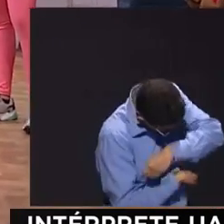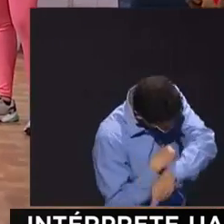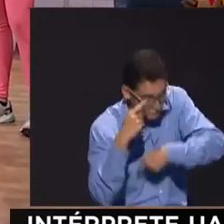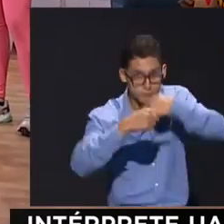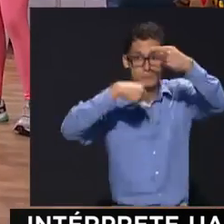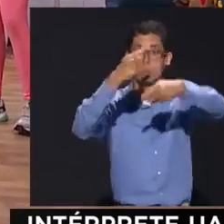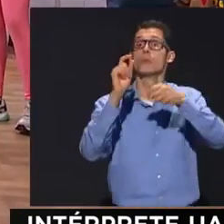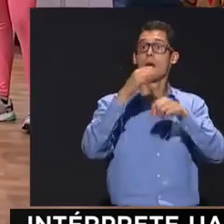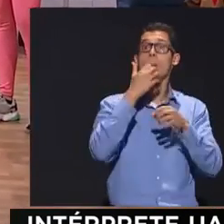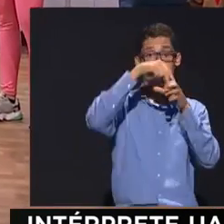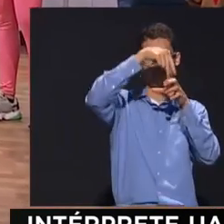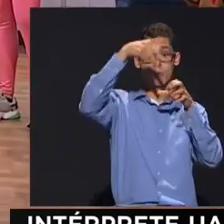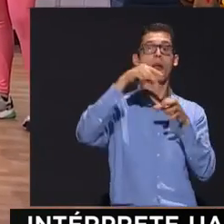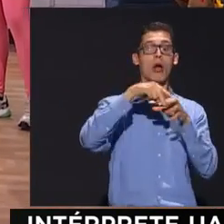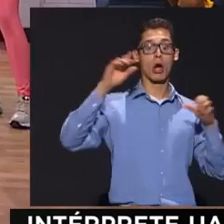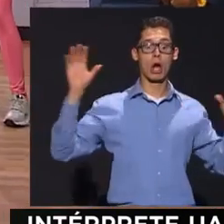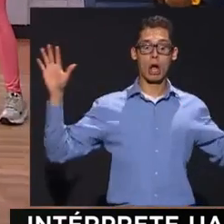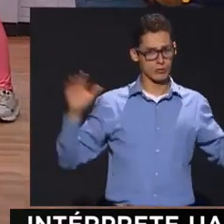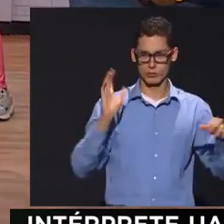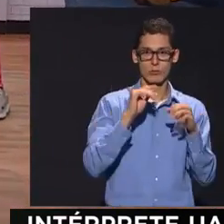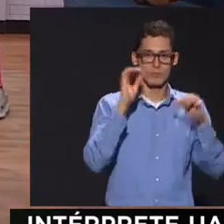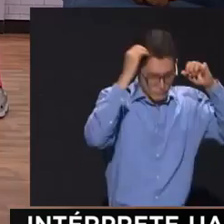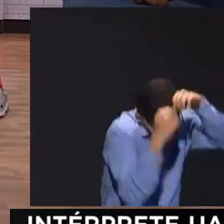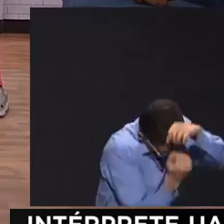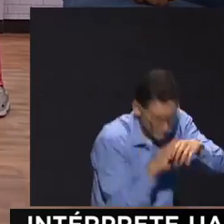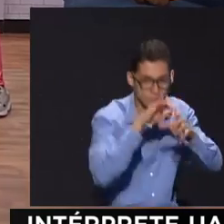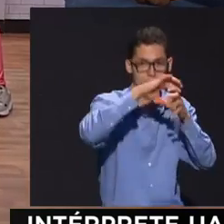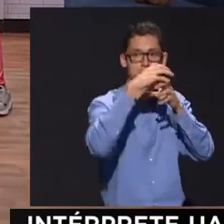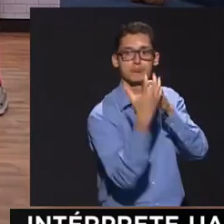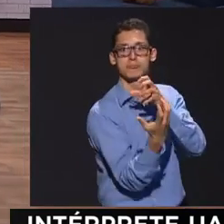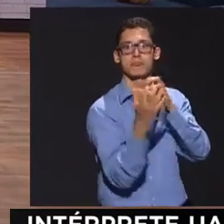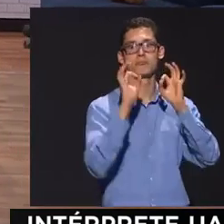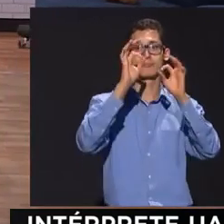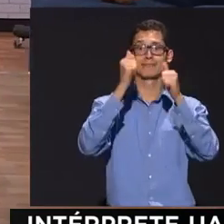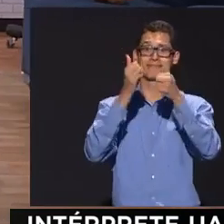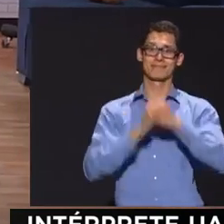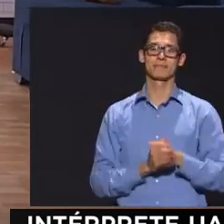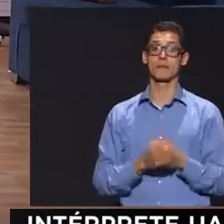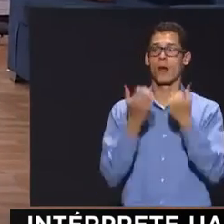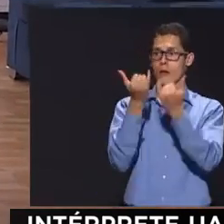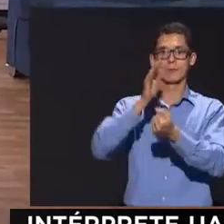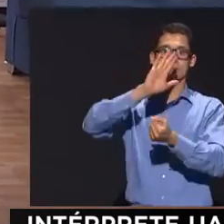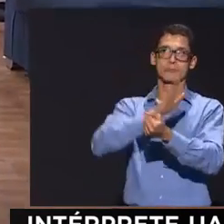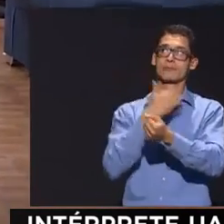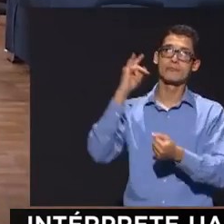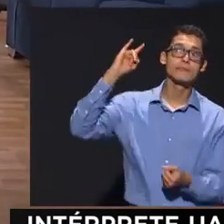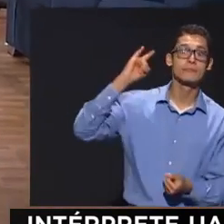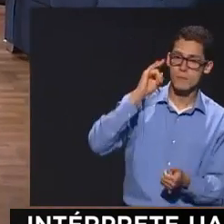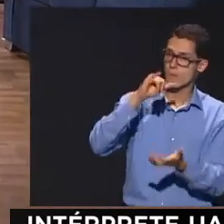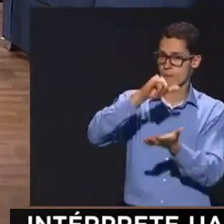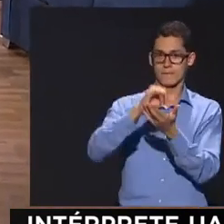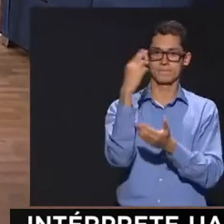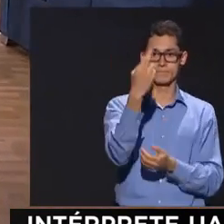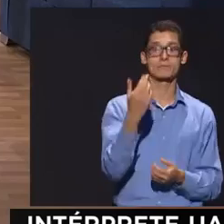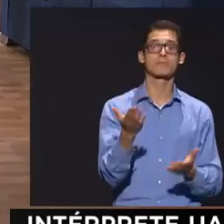muy bien salimos de decir te quiero invitar a que hagamos los mismos movimientos con música listo le tengo una producción tonces que nos